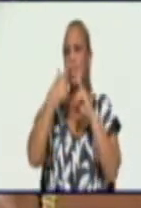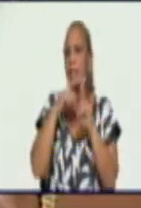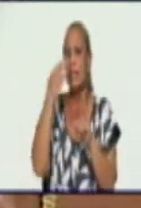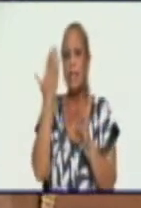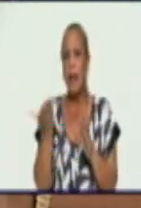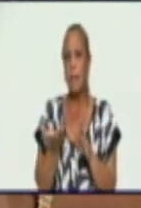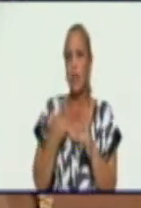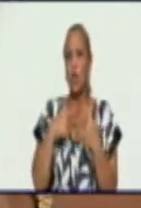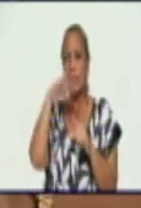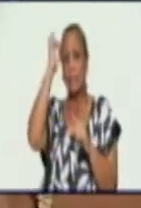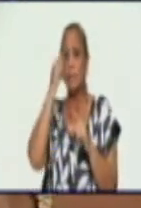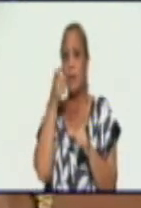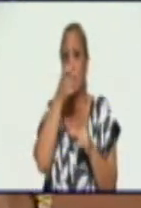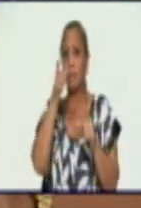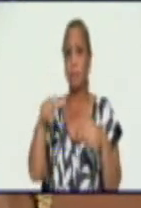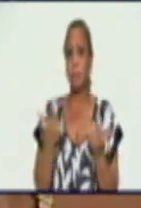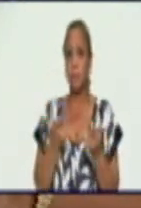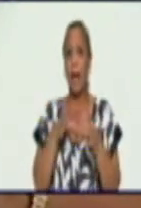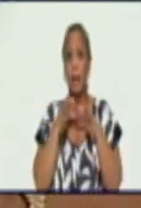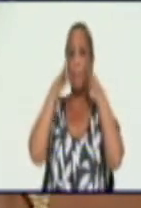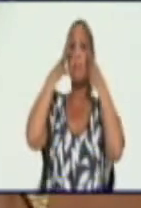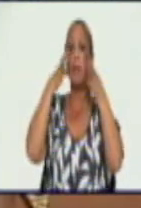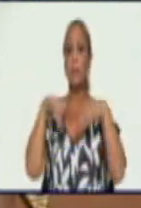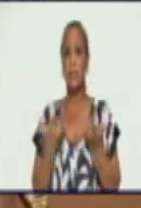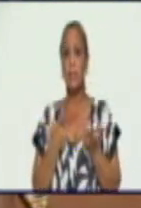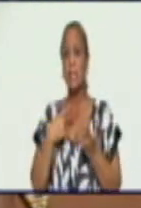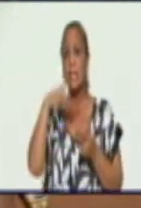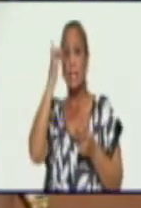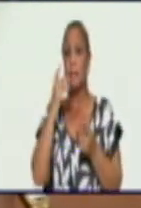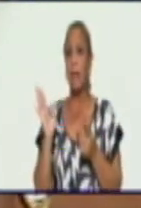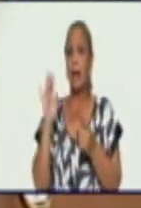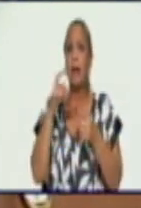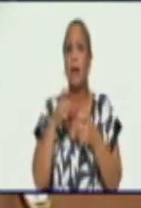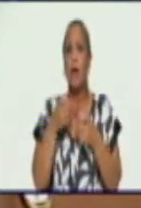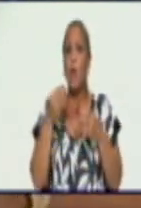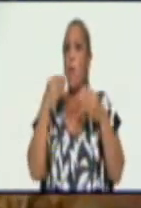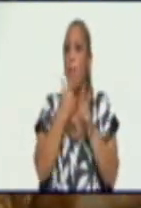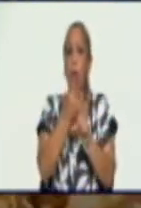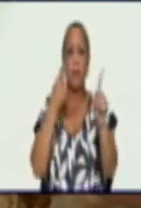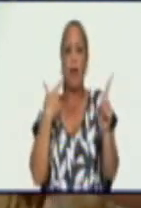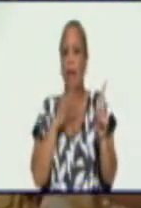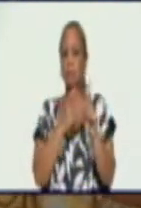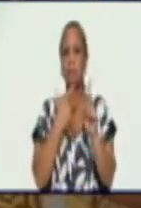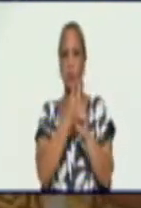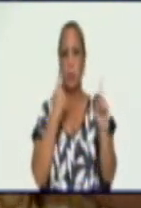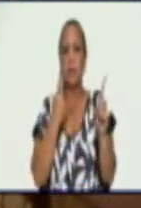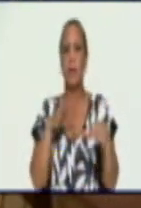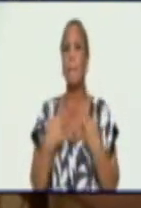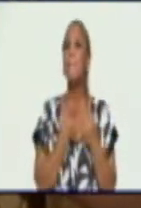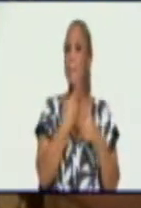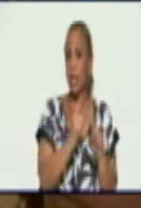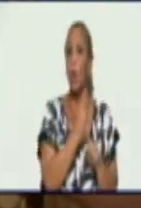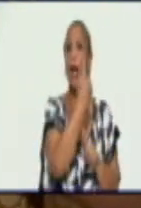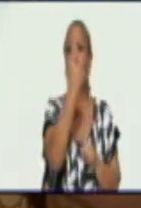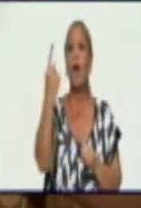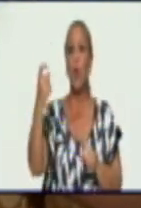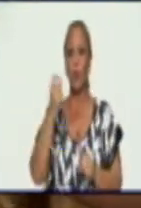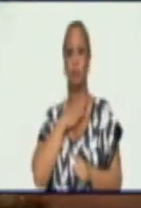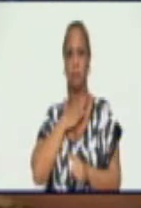si bien el inspector me subo en lazo grupo si bien el inspector guardó distancia pero es que cada uno de nosotros tiene que ser